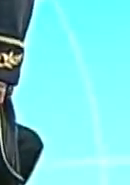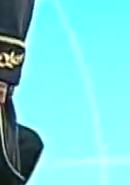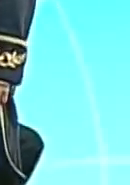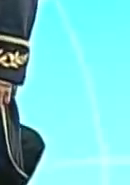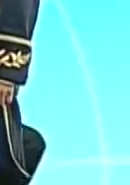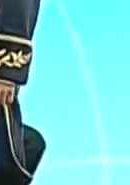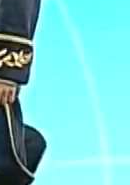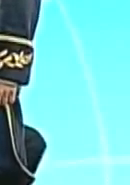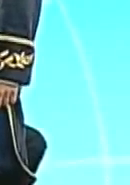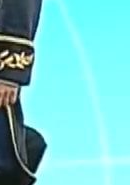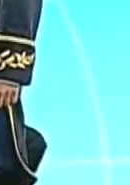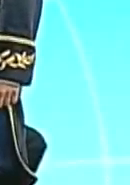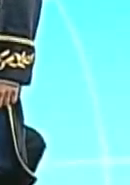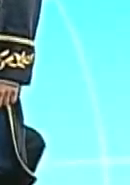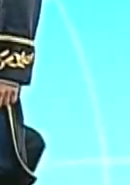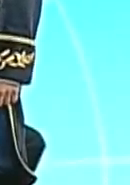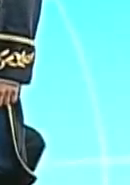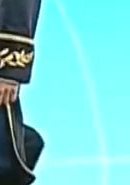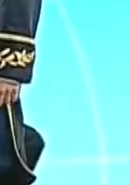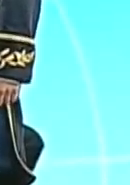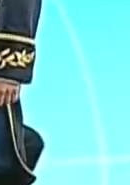Agradezco sus palabras, mi general.